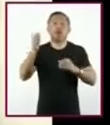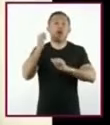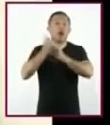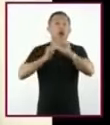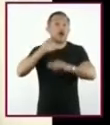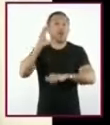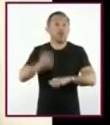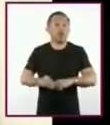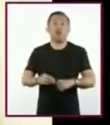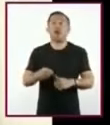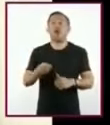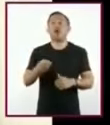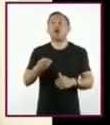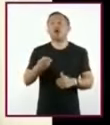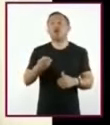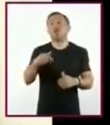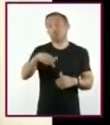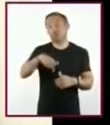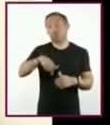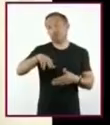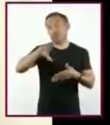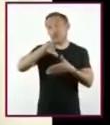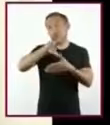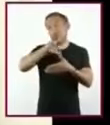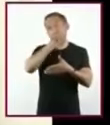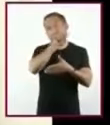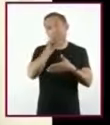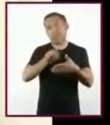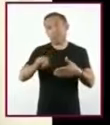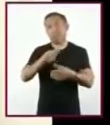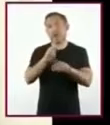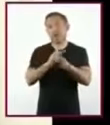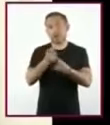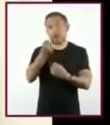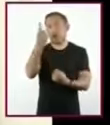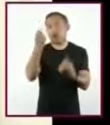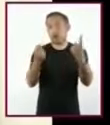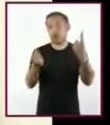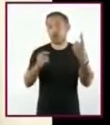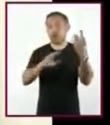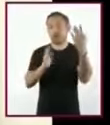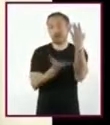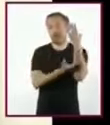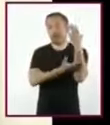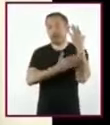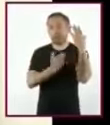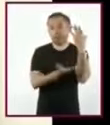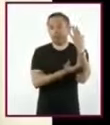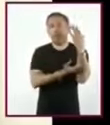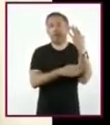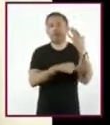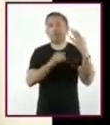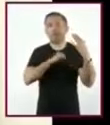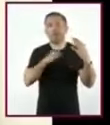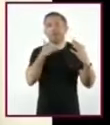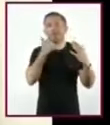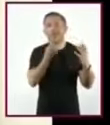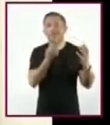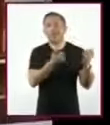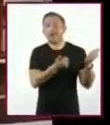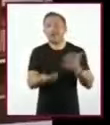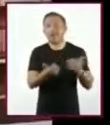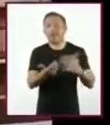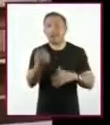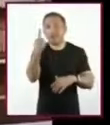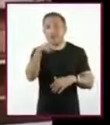en algunas de nuestros países, el hecho de que vas cortando para comer y para poderte